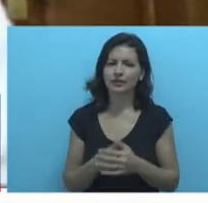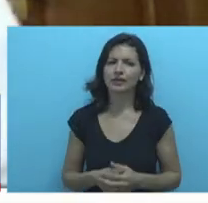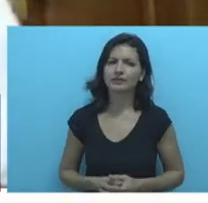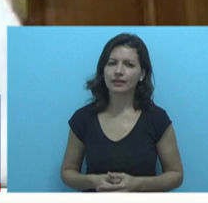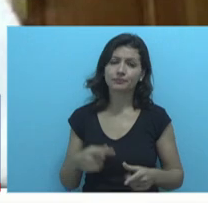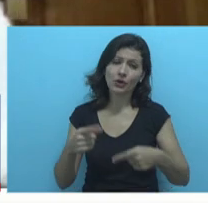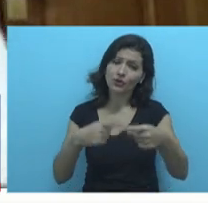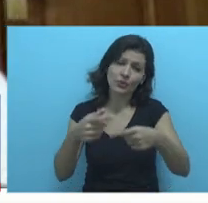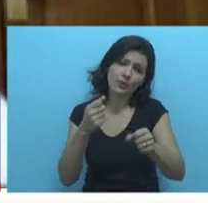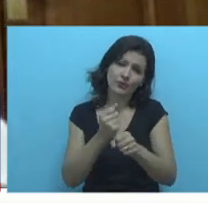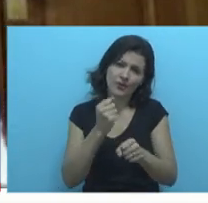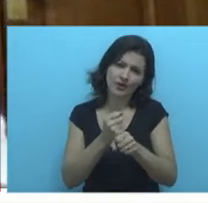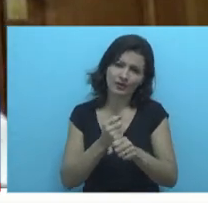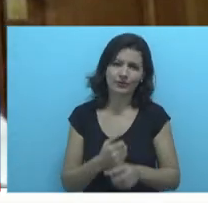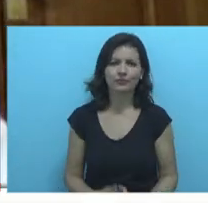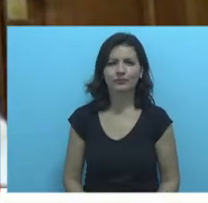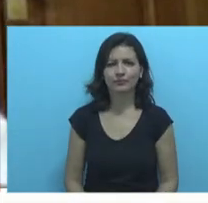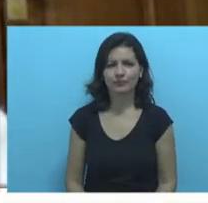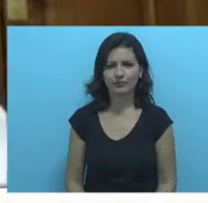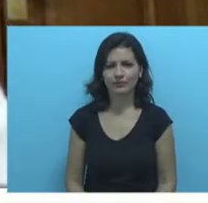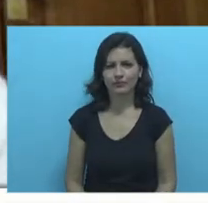seguiremos en la lucha.